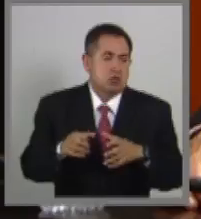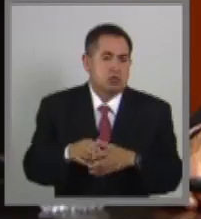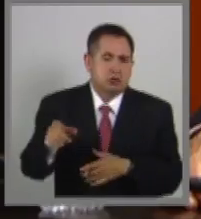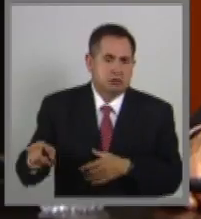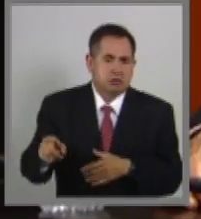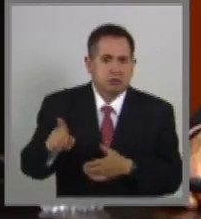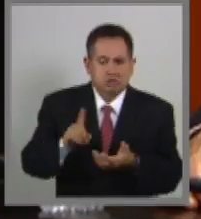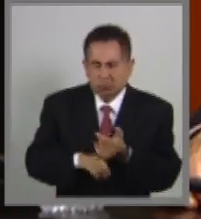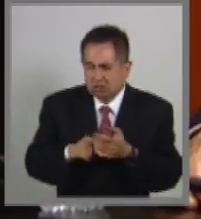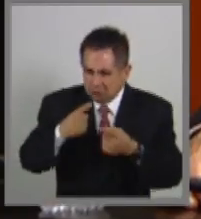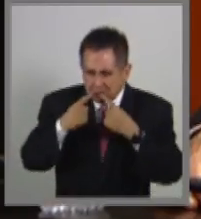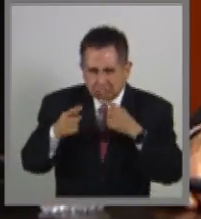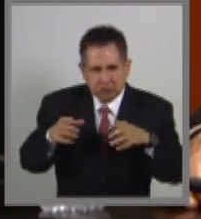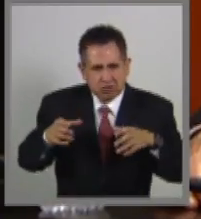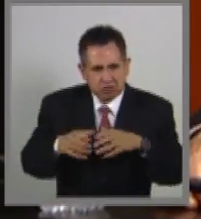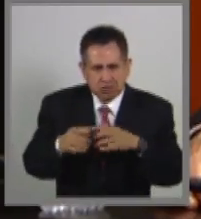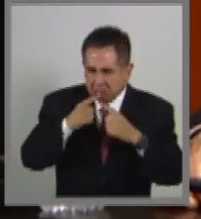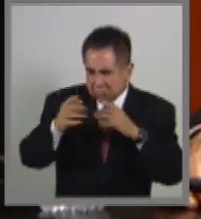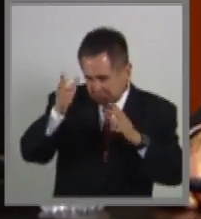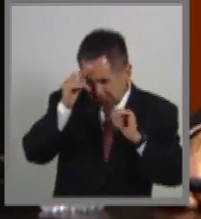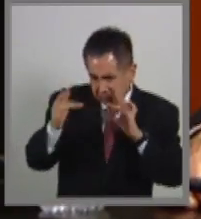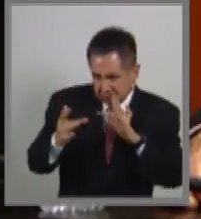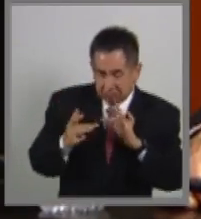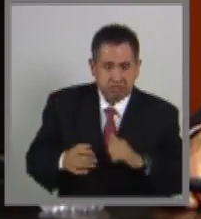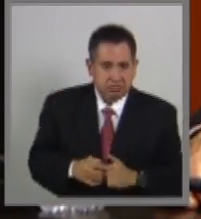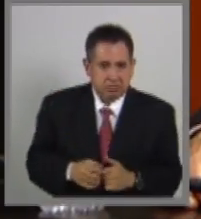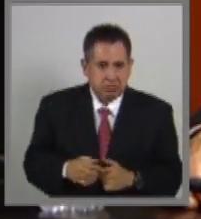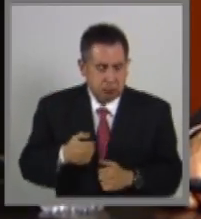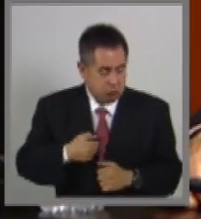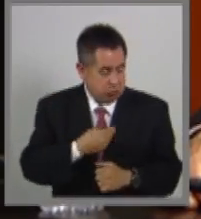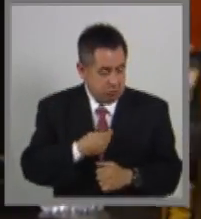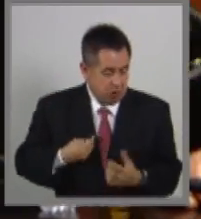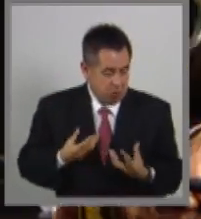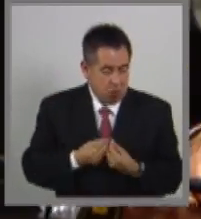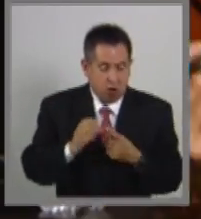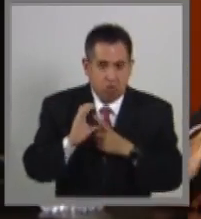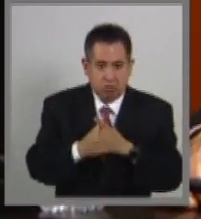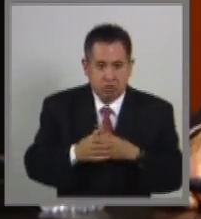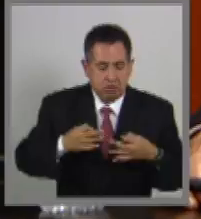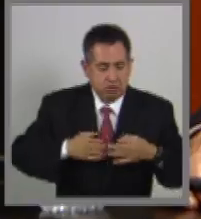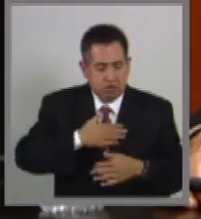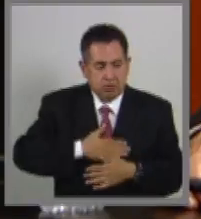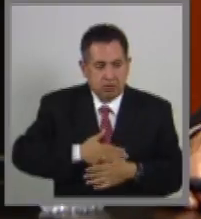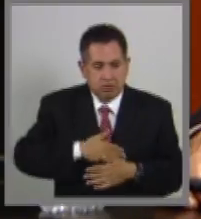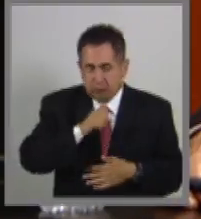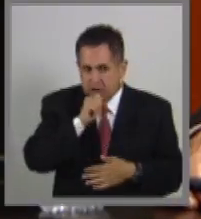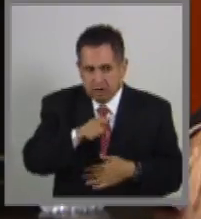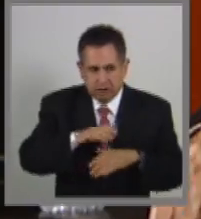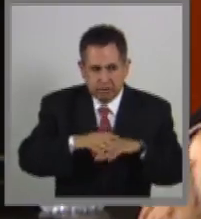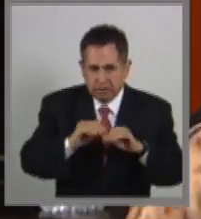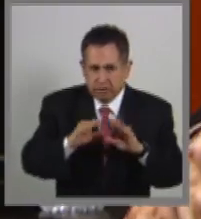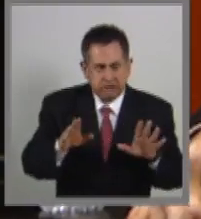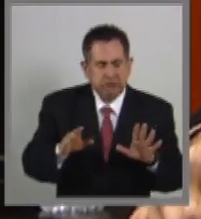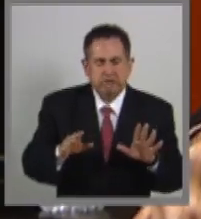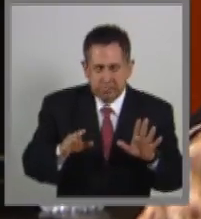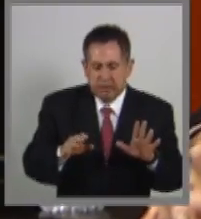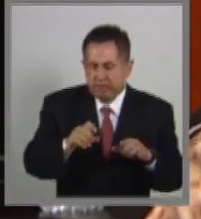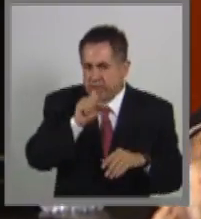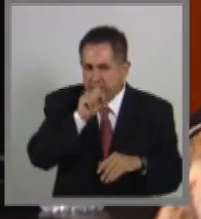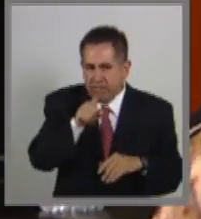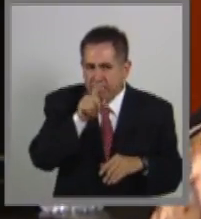en donde hemos coincidido. Yo, como integrante de la Comisión de Justicia, sin lugar a dudas, pero